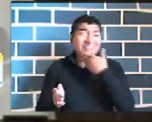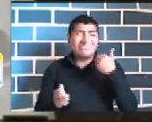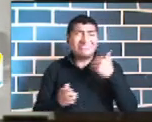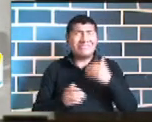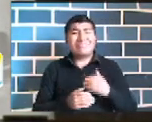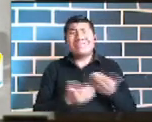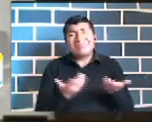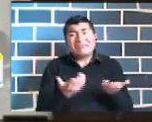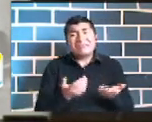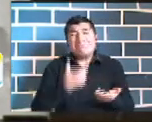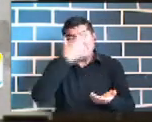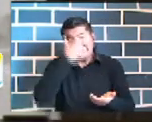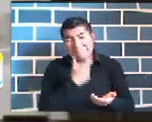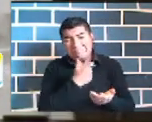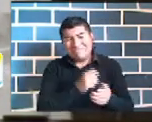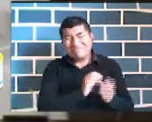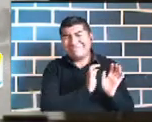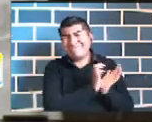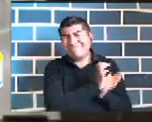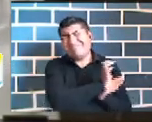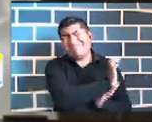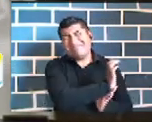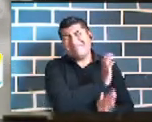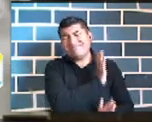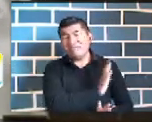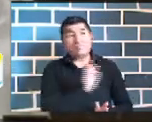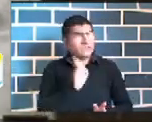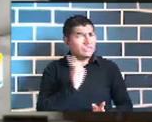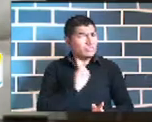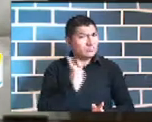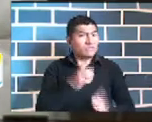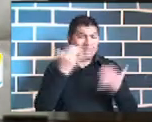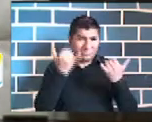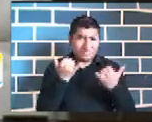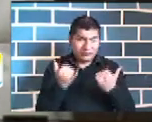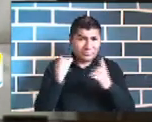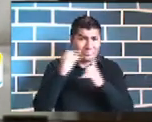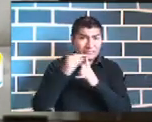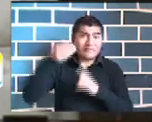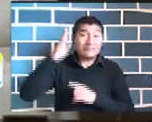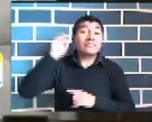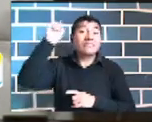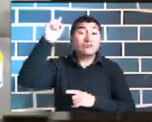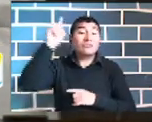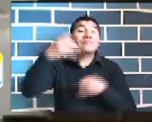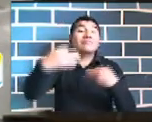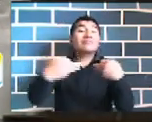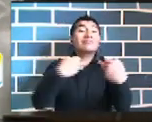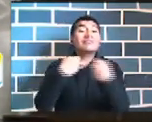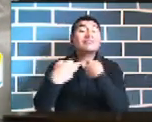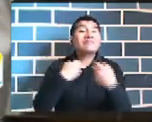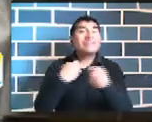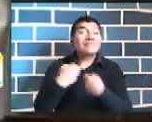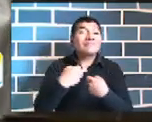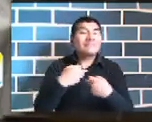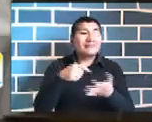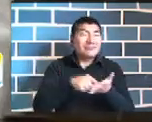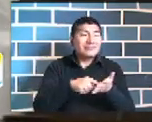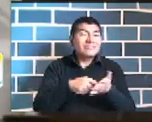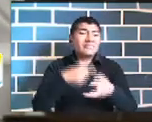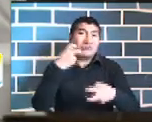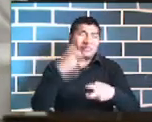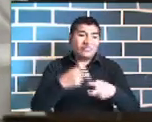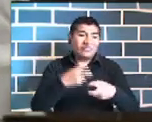y preferimos ser indiferentes. No, ahora la palabra de Dios nos dice: esa indiferencia